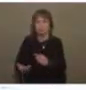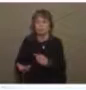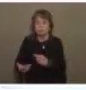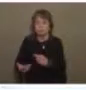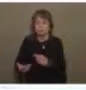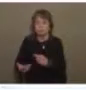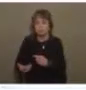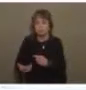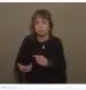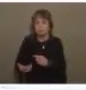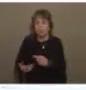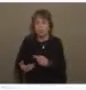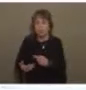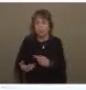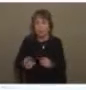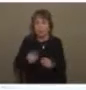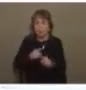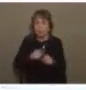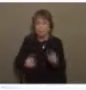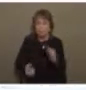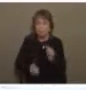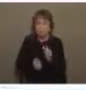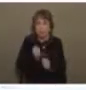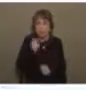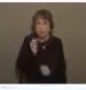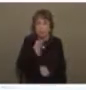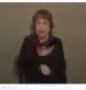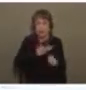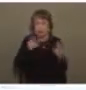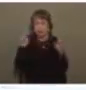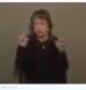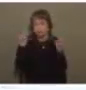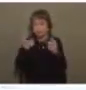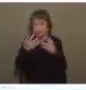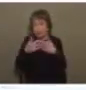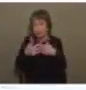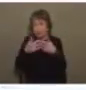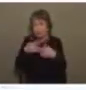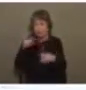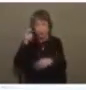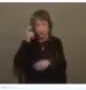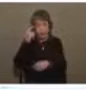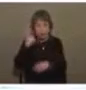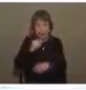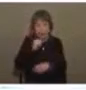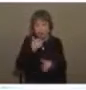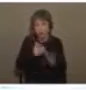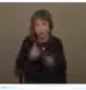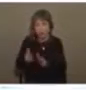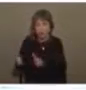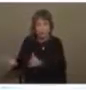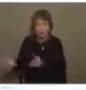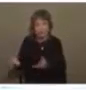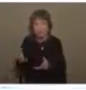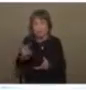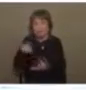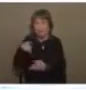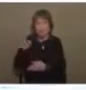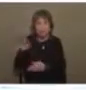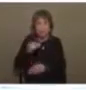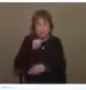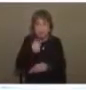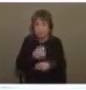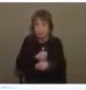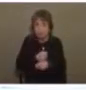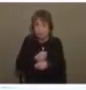desorganizada. Puerto Rico siempre se ha dicho que produce lo que no consume y consume lo que no produce. Y ese tipo de desencaje crea